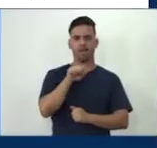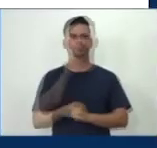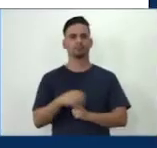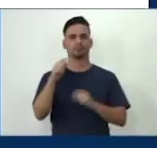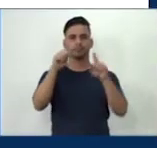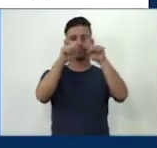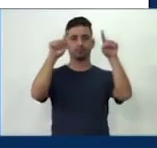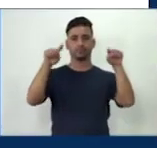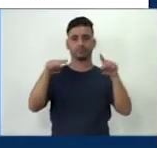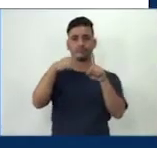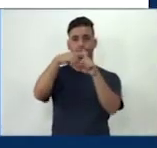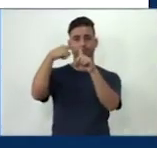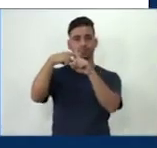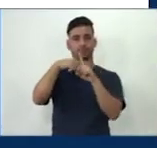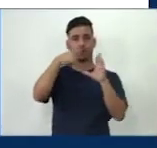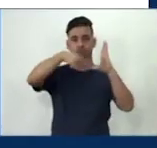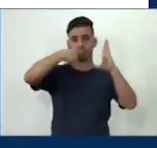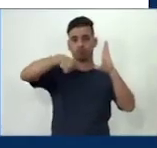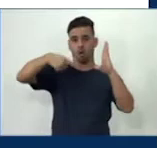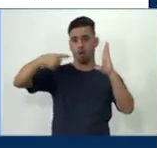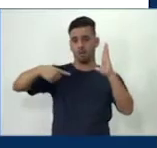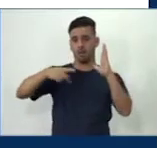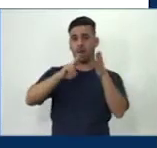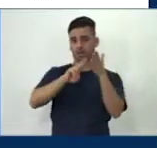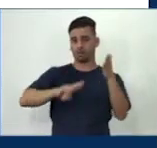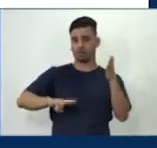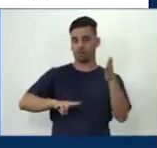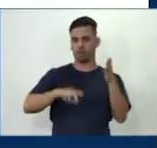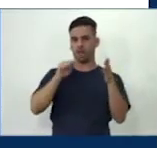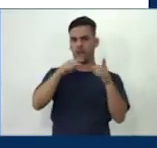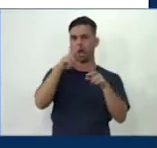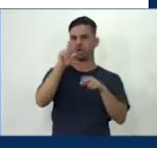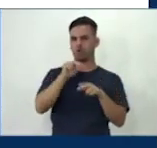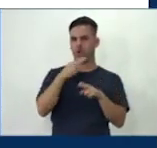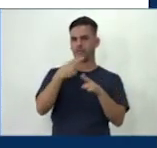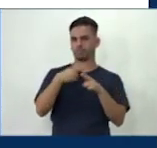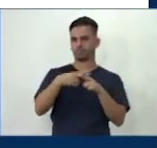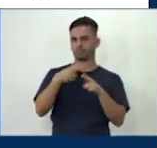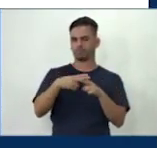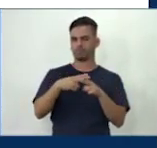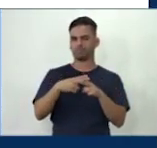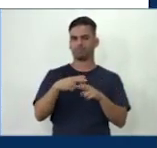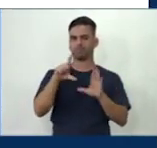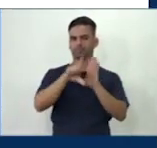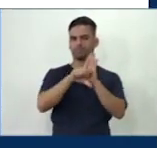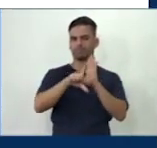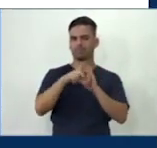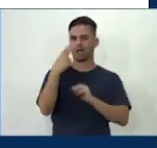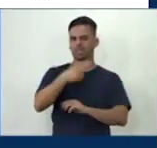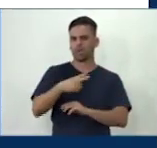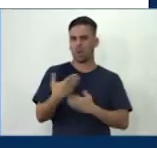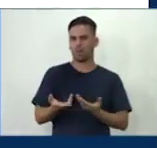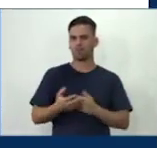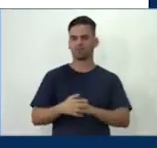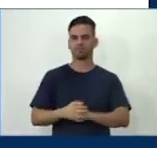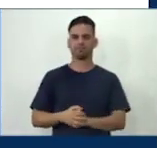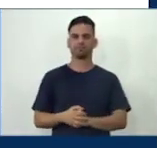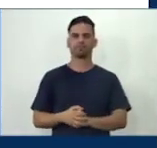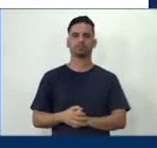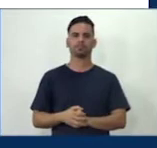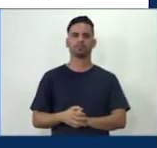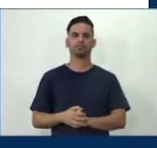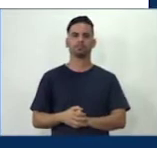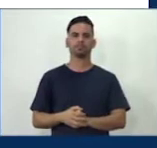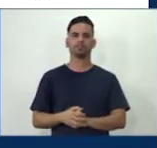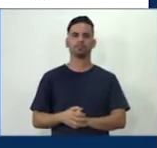El E describe qué acciones podría intensificar el campo magnético de la bobina con corriente y mencione 2 aplicaciones